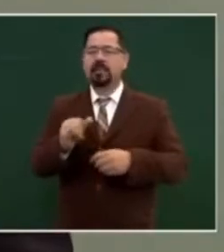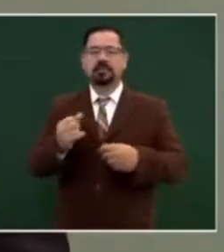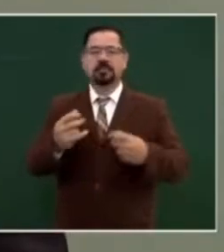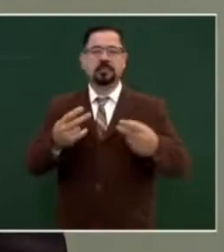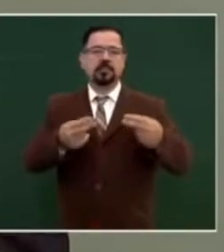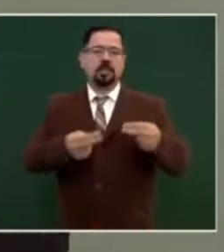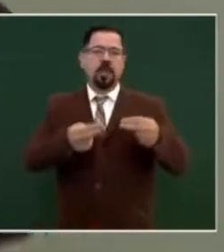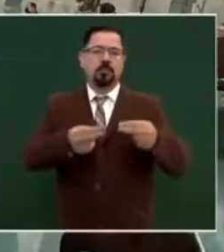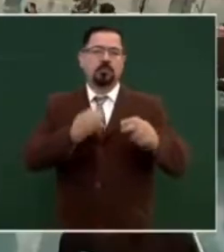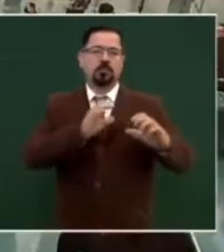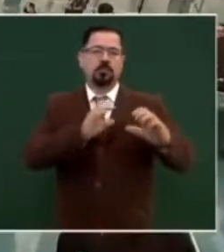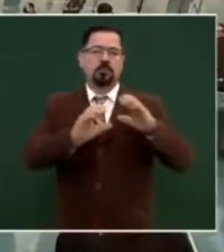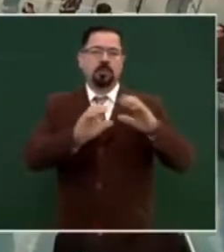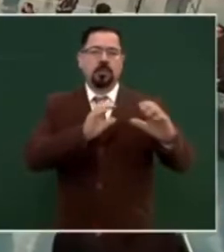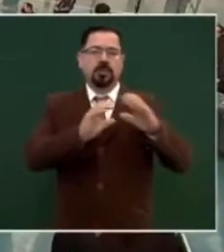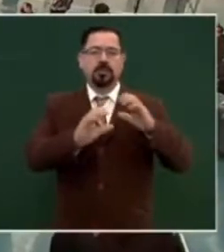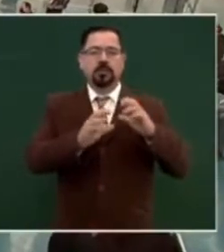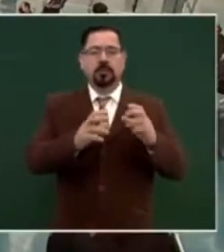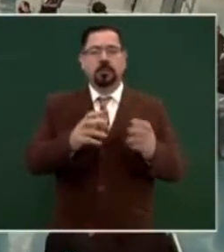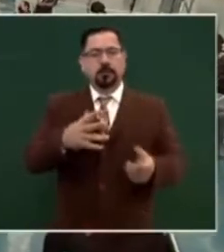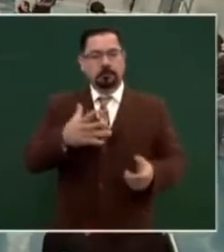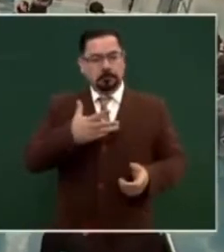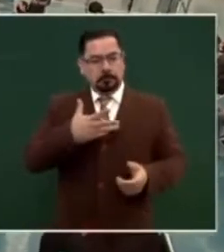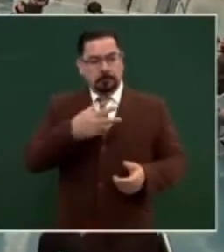que tienen constructoras